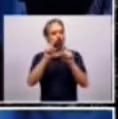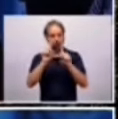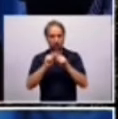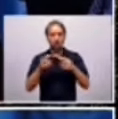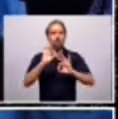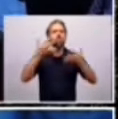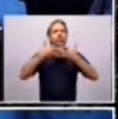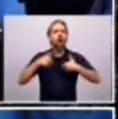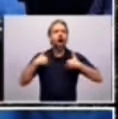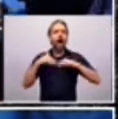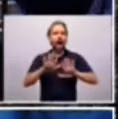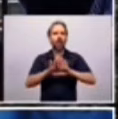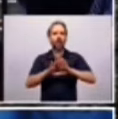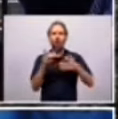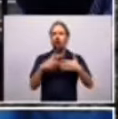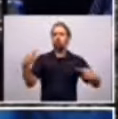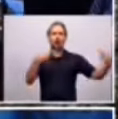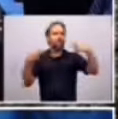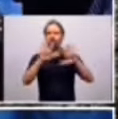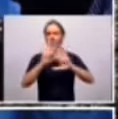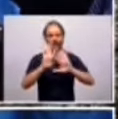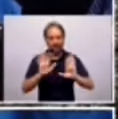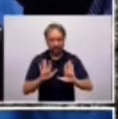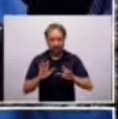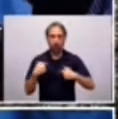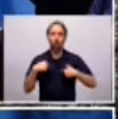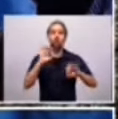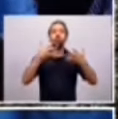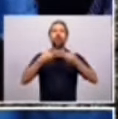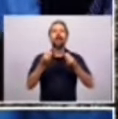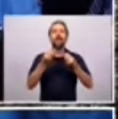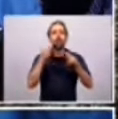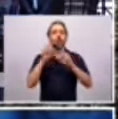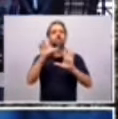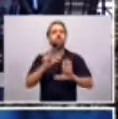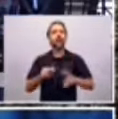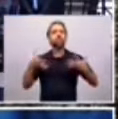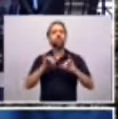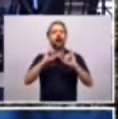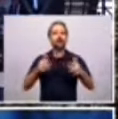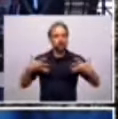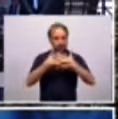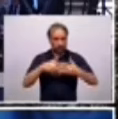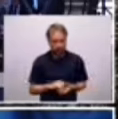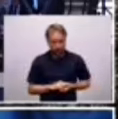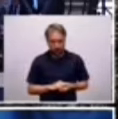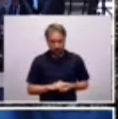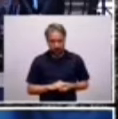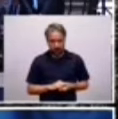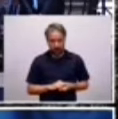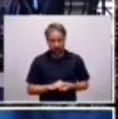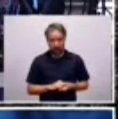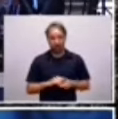a 30.000 compañeros y compañeras. Guarda, porque este proyecto político, que es el mismo emparentado con